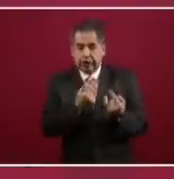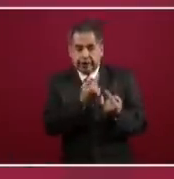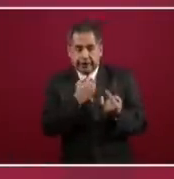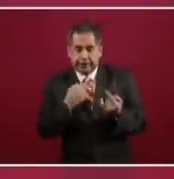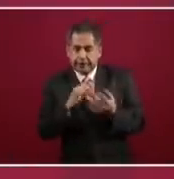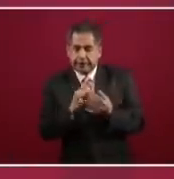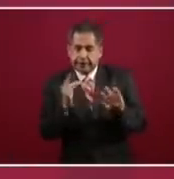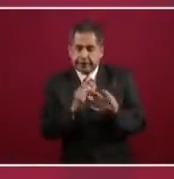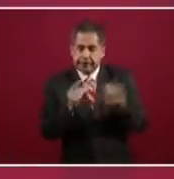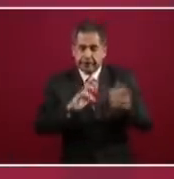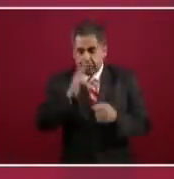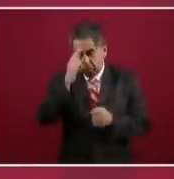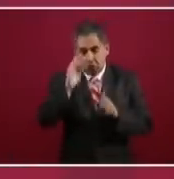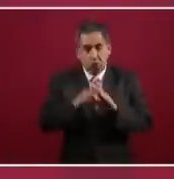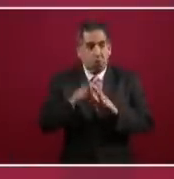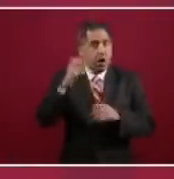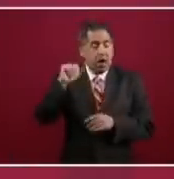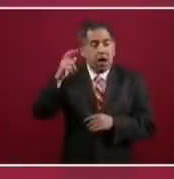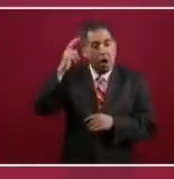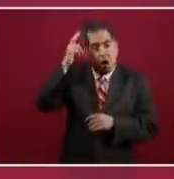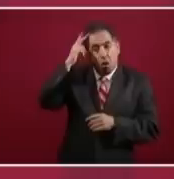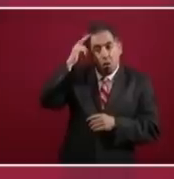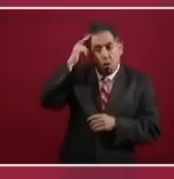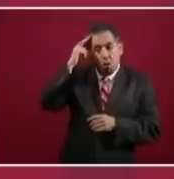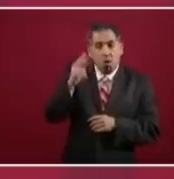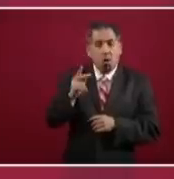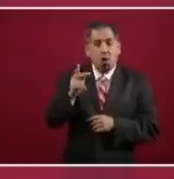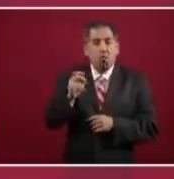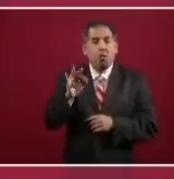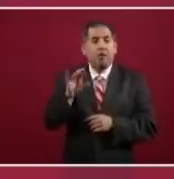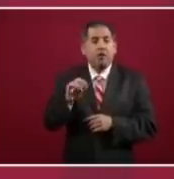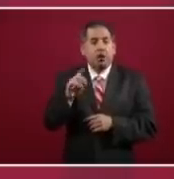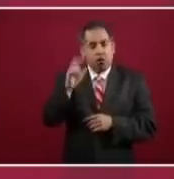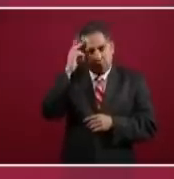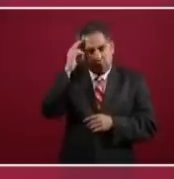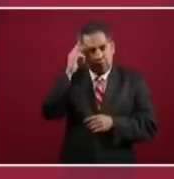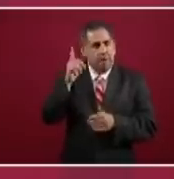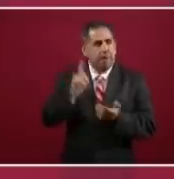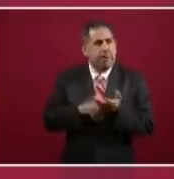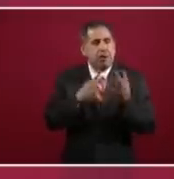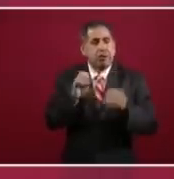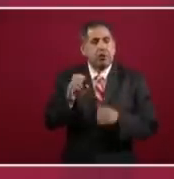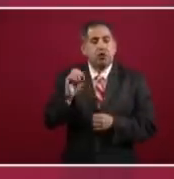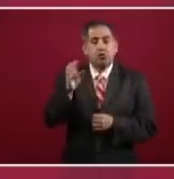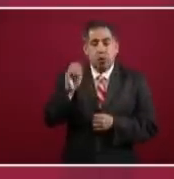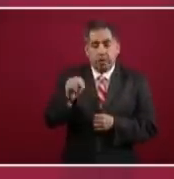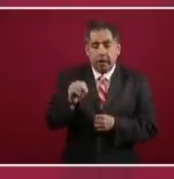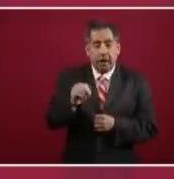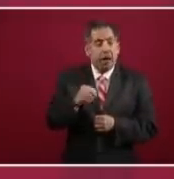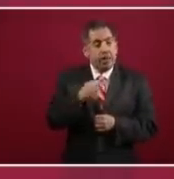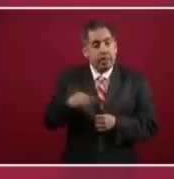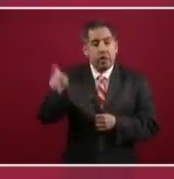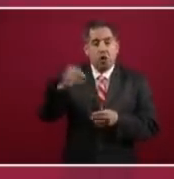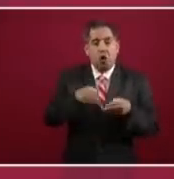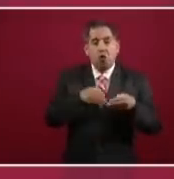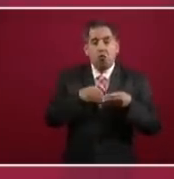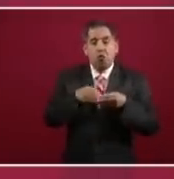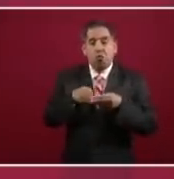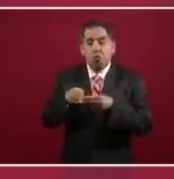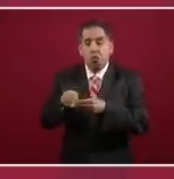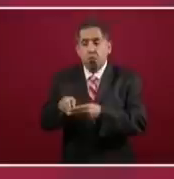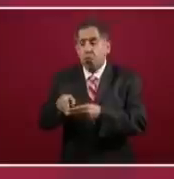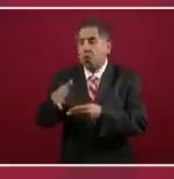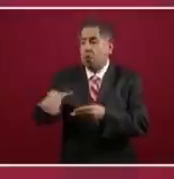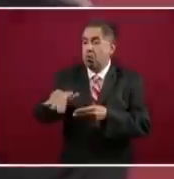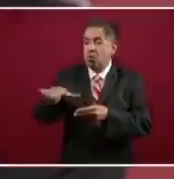como porfirio díaz 1909 mandó una embarcación a buscar al